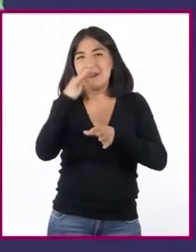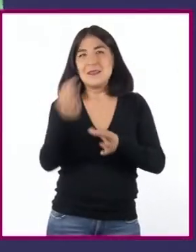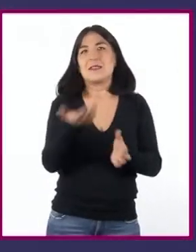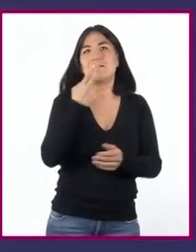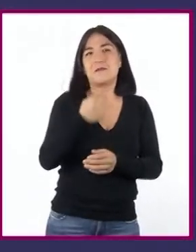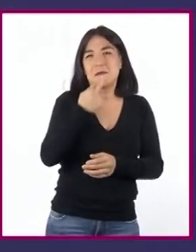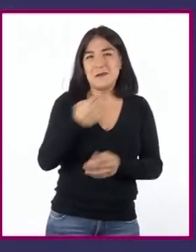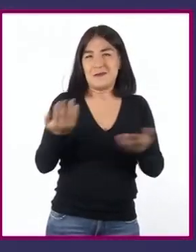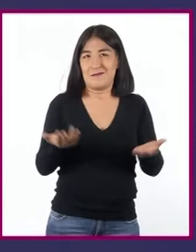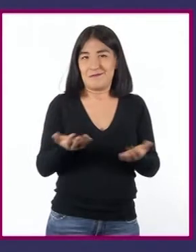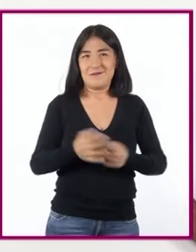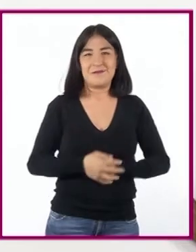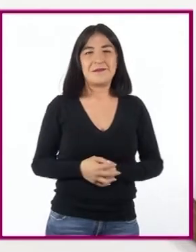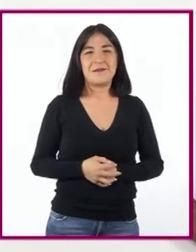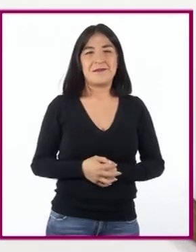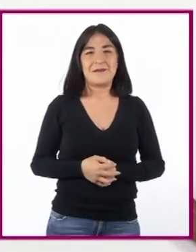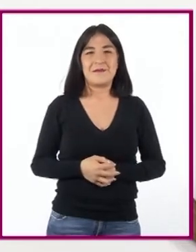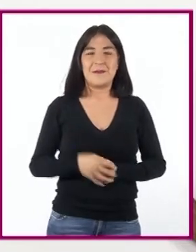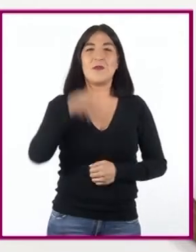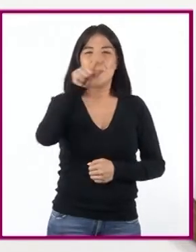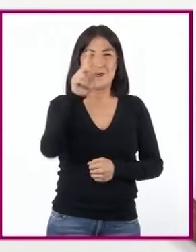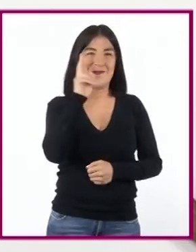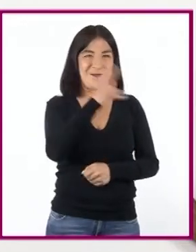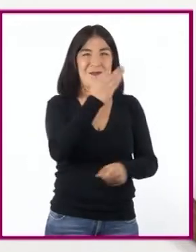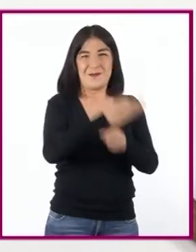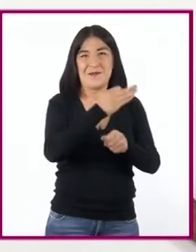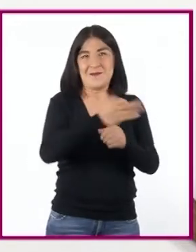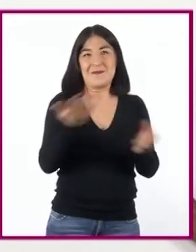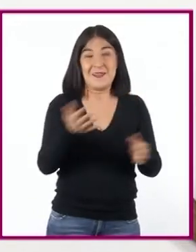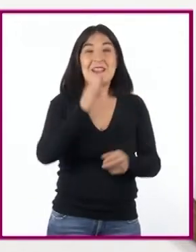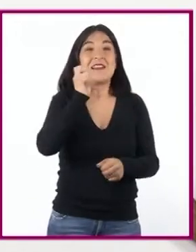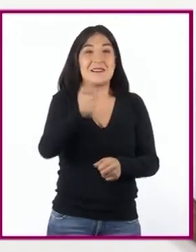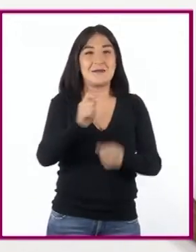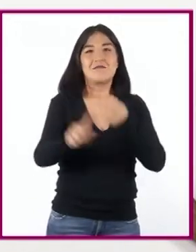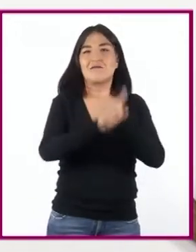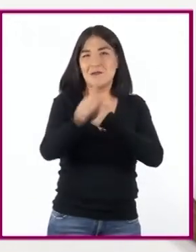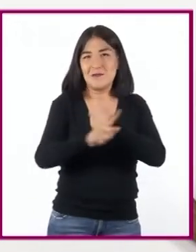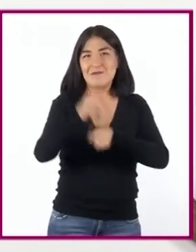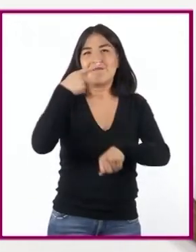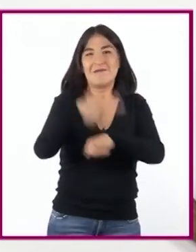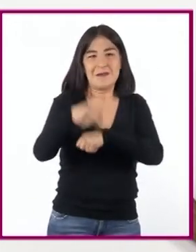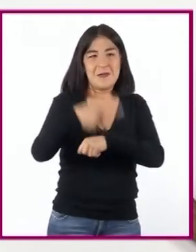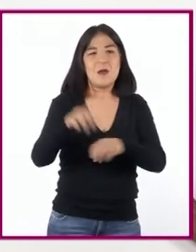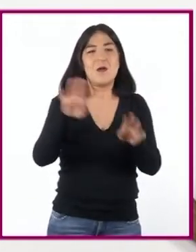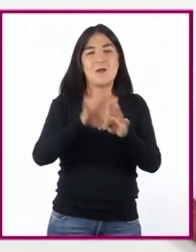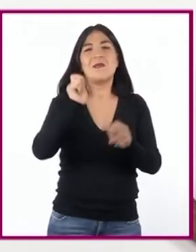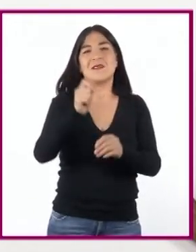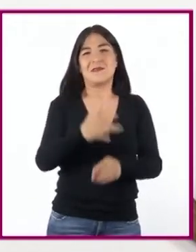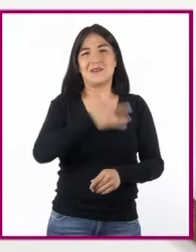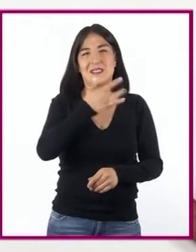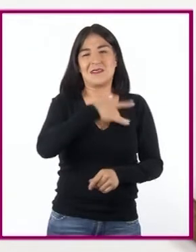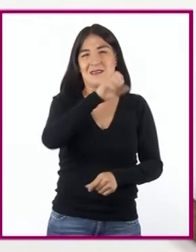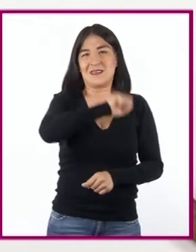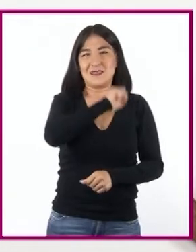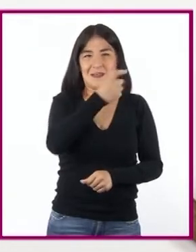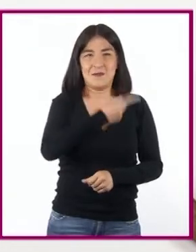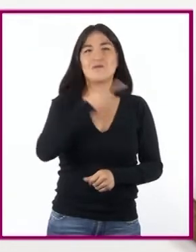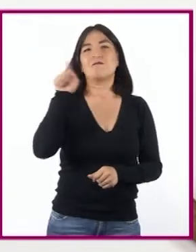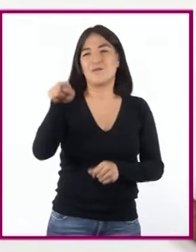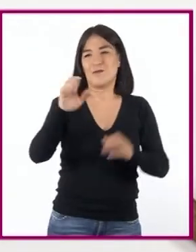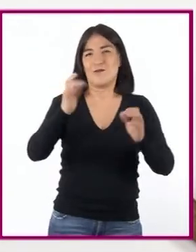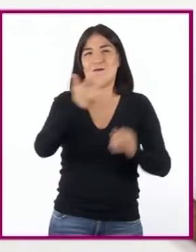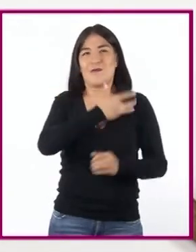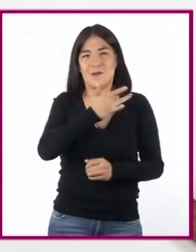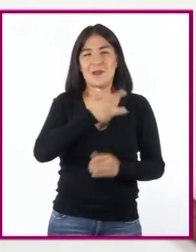golosinas. Acabas de ver que todos esos son situaciones de riesgo que comprometen el estado de salud de tu corazón